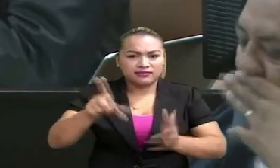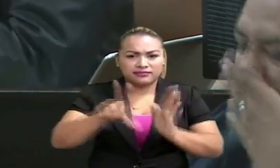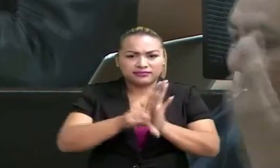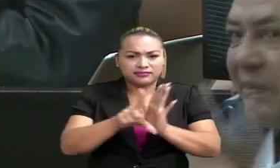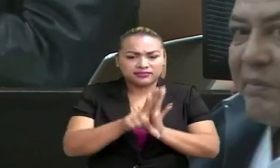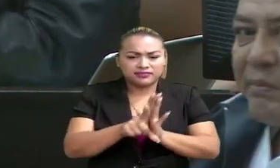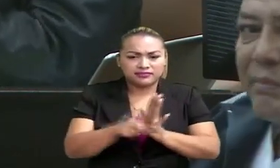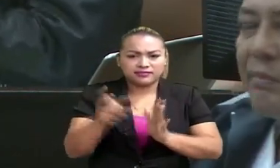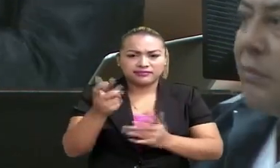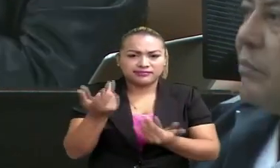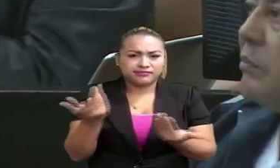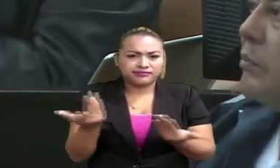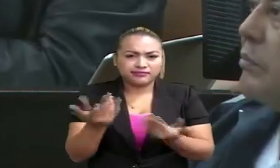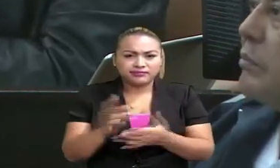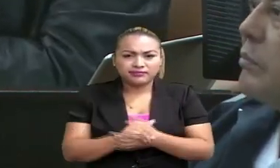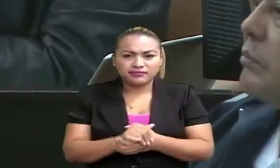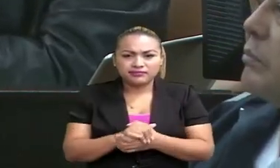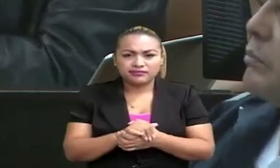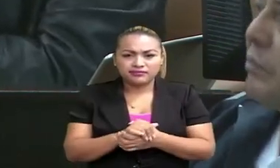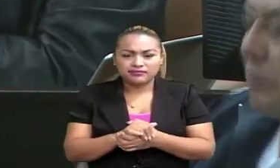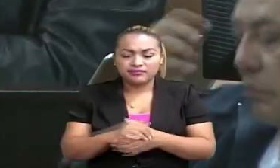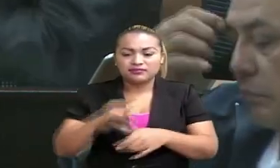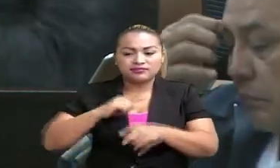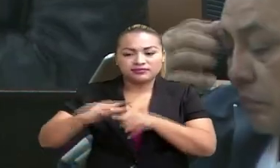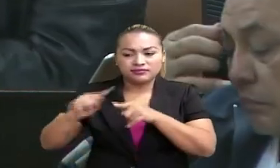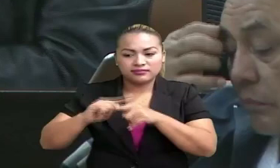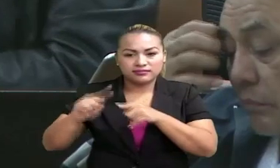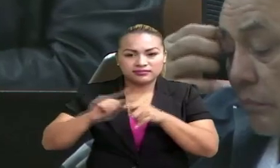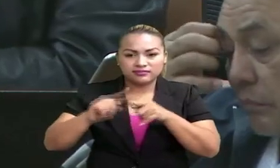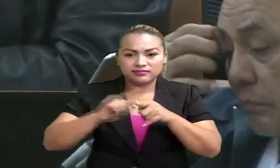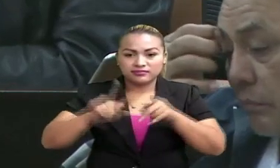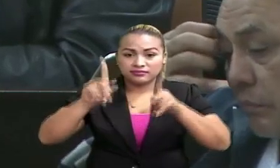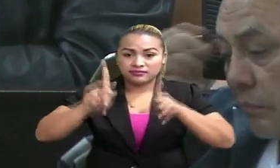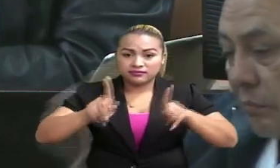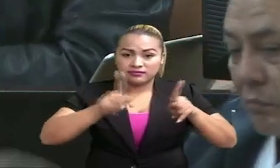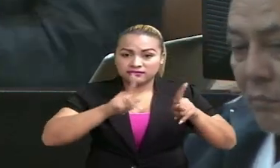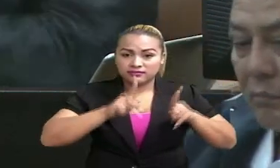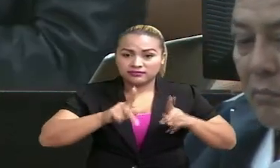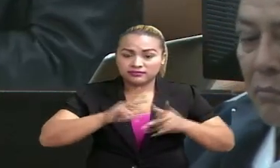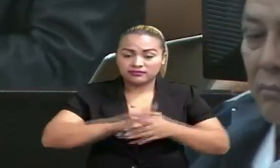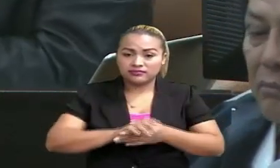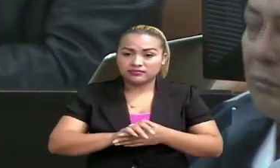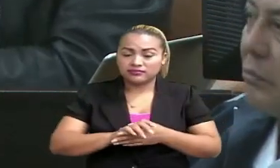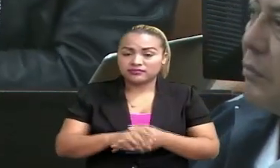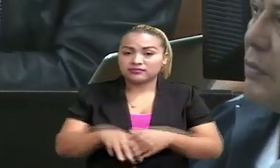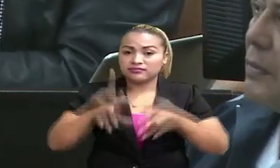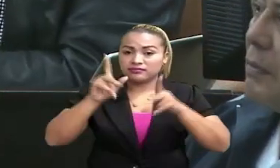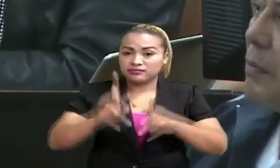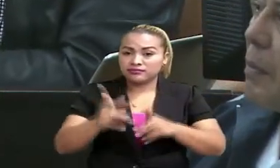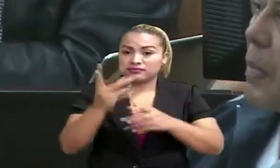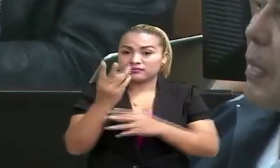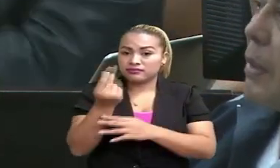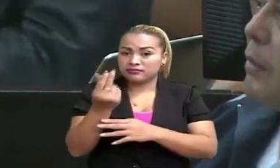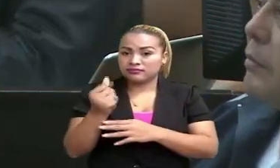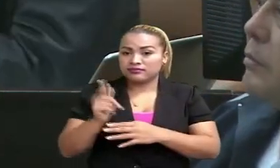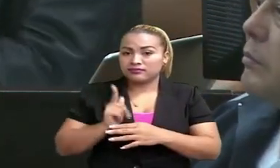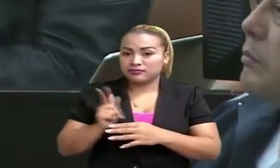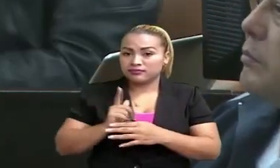pagar a mis brothers, a mis amigos, a los ricos del pueblo, a